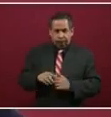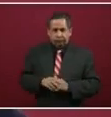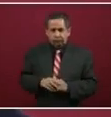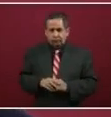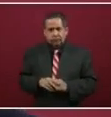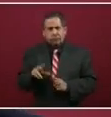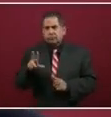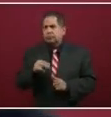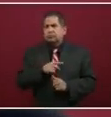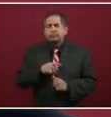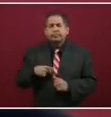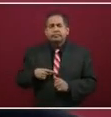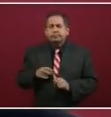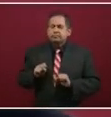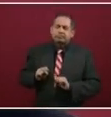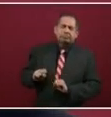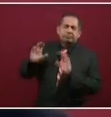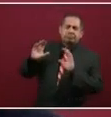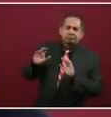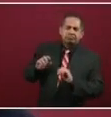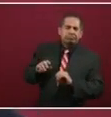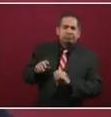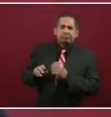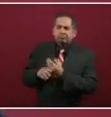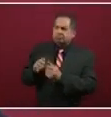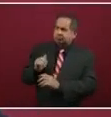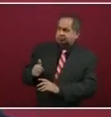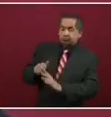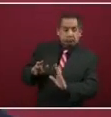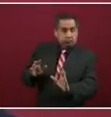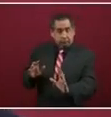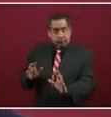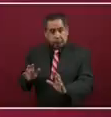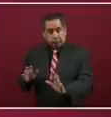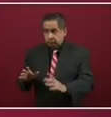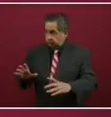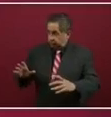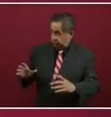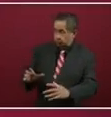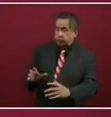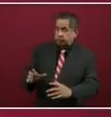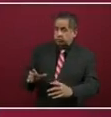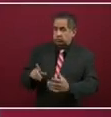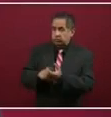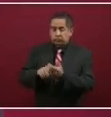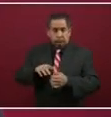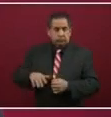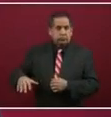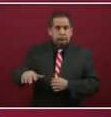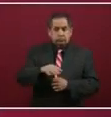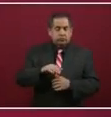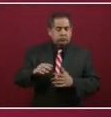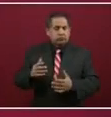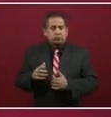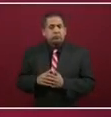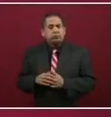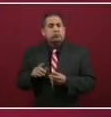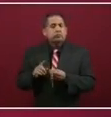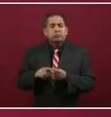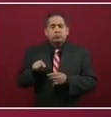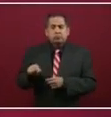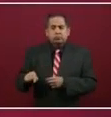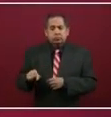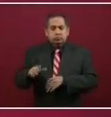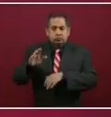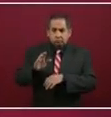los dejemos solos en las zonas donde